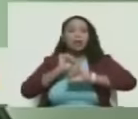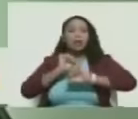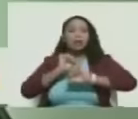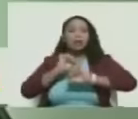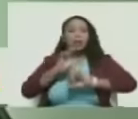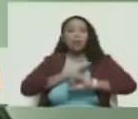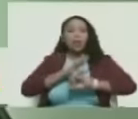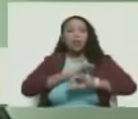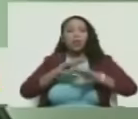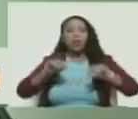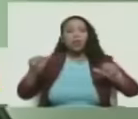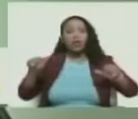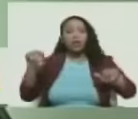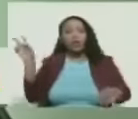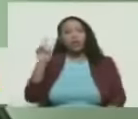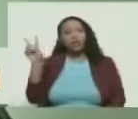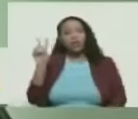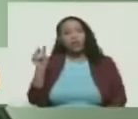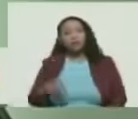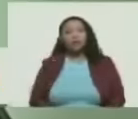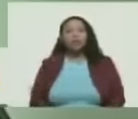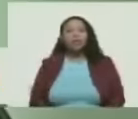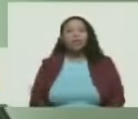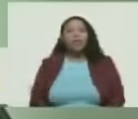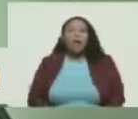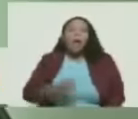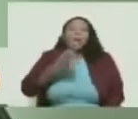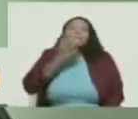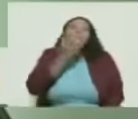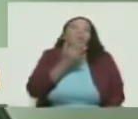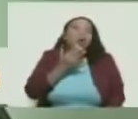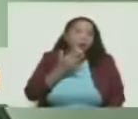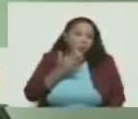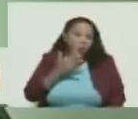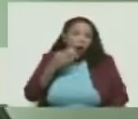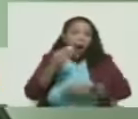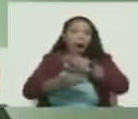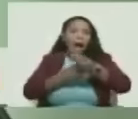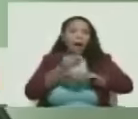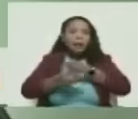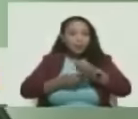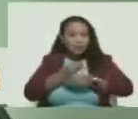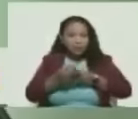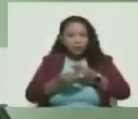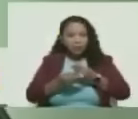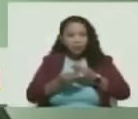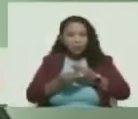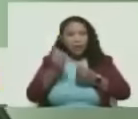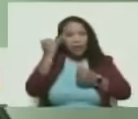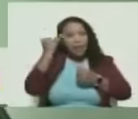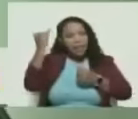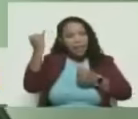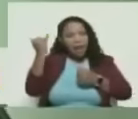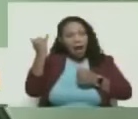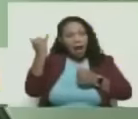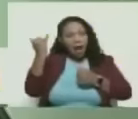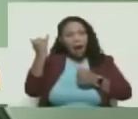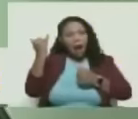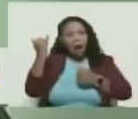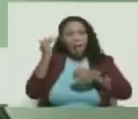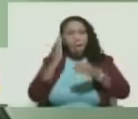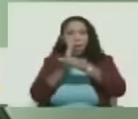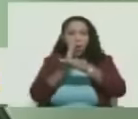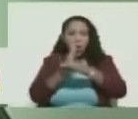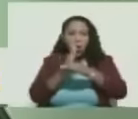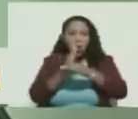su territorio. Si se emplean acciones, digamos, más contundentes para evitar que el referéndum se haga,